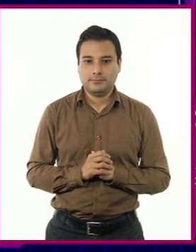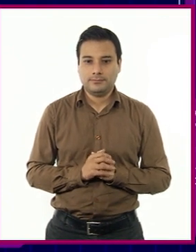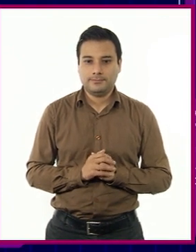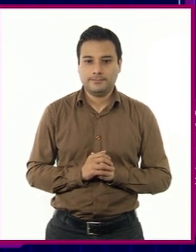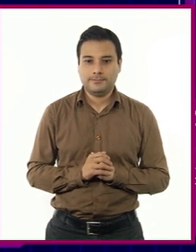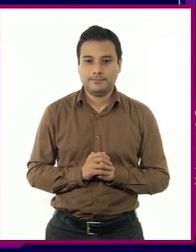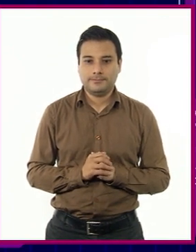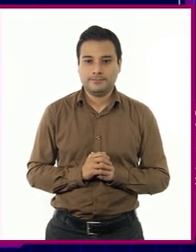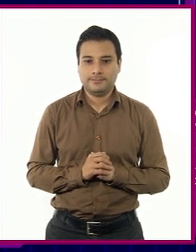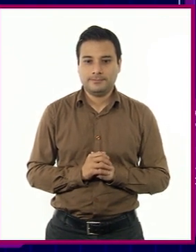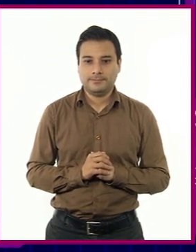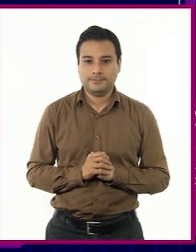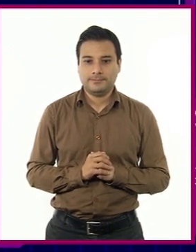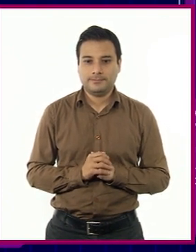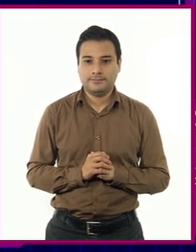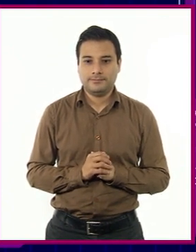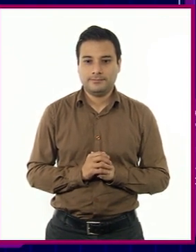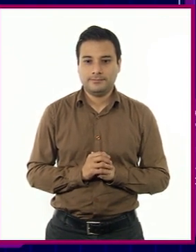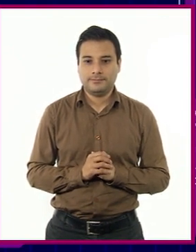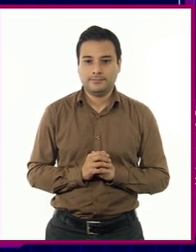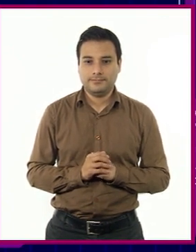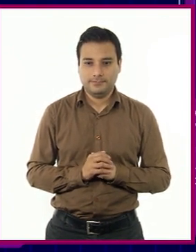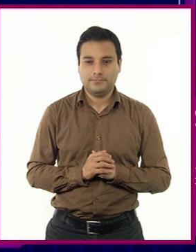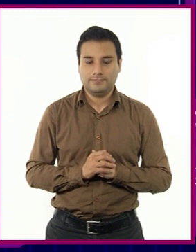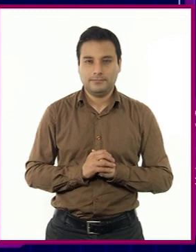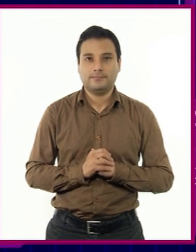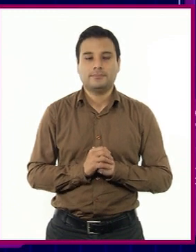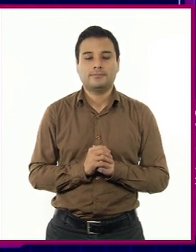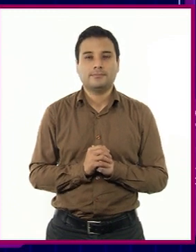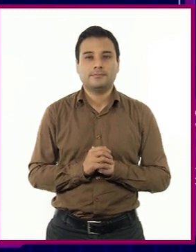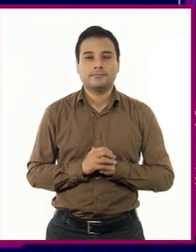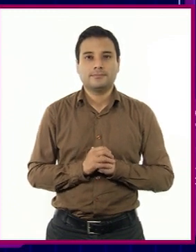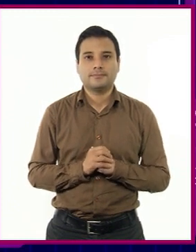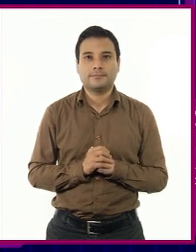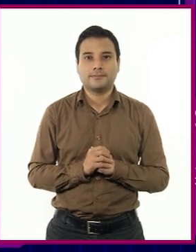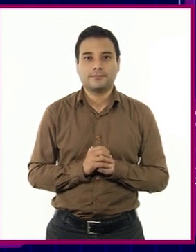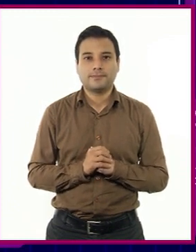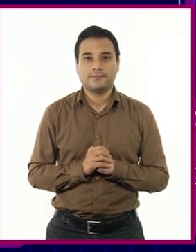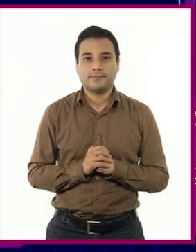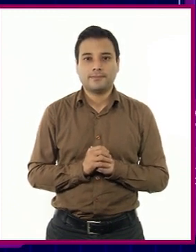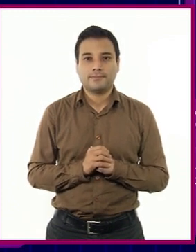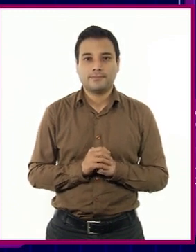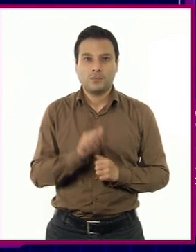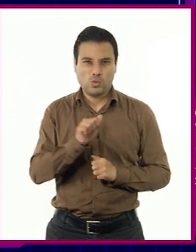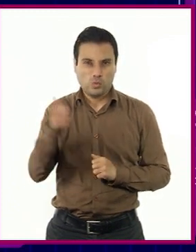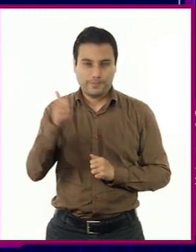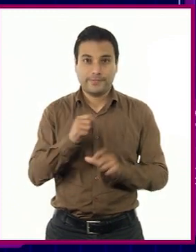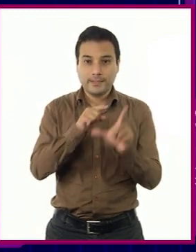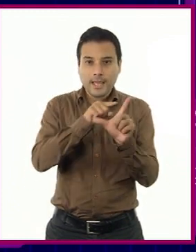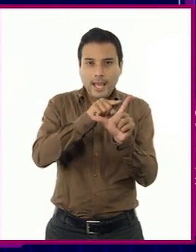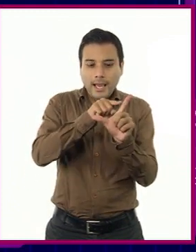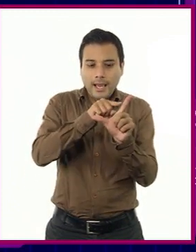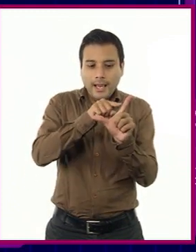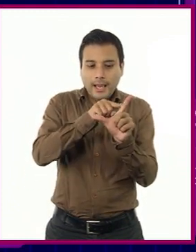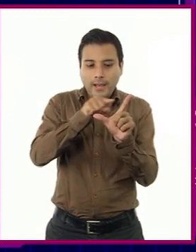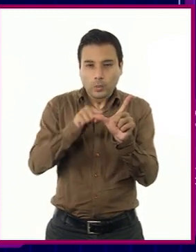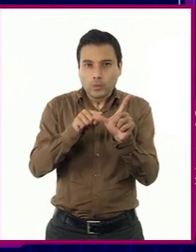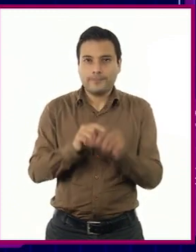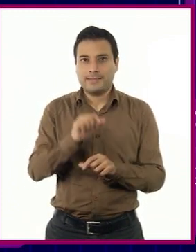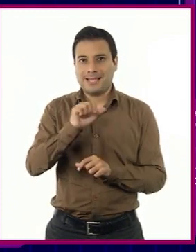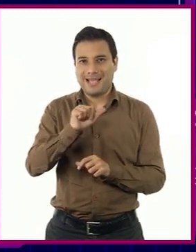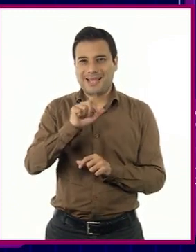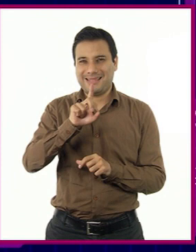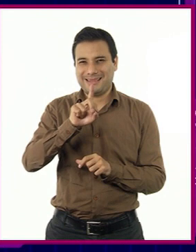F. Ángulo D es igual al ángulo H. Ángulos adyacentes, ángulo A